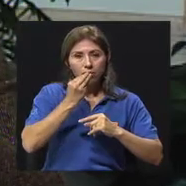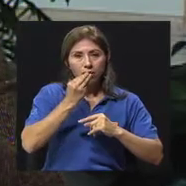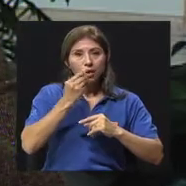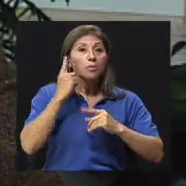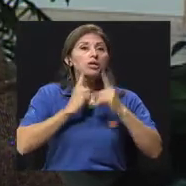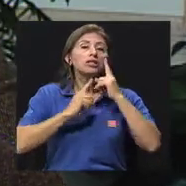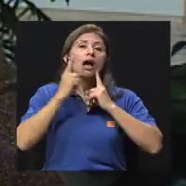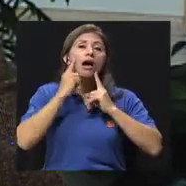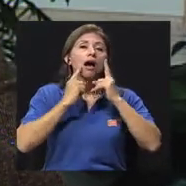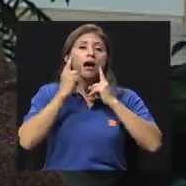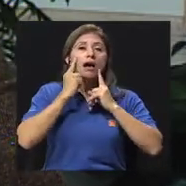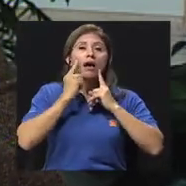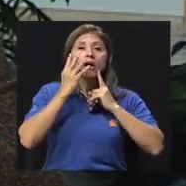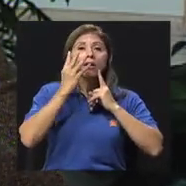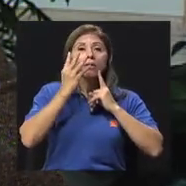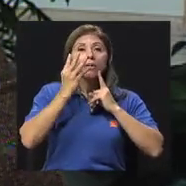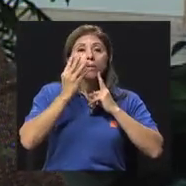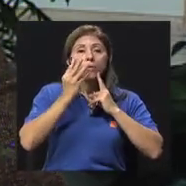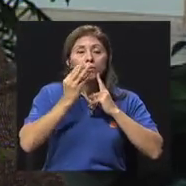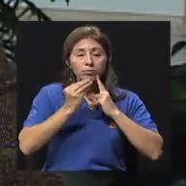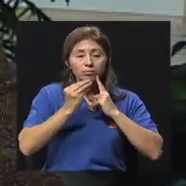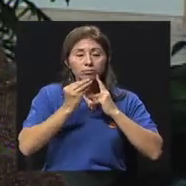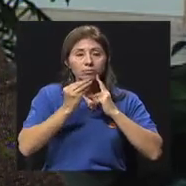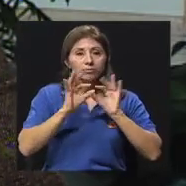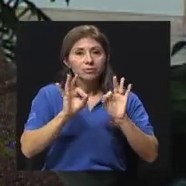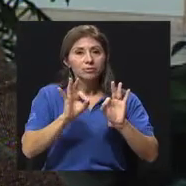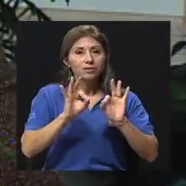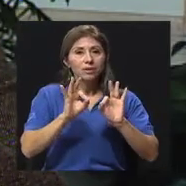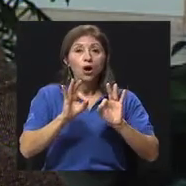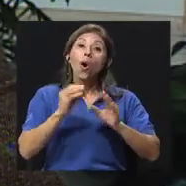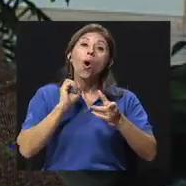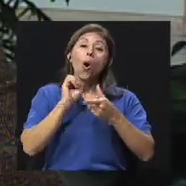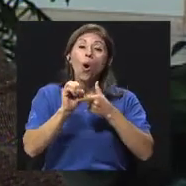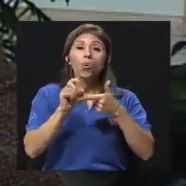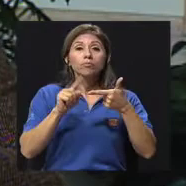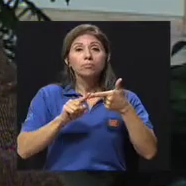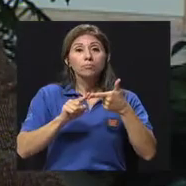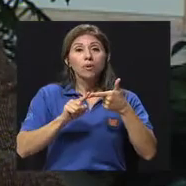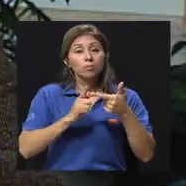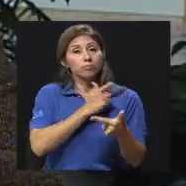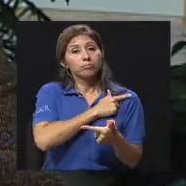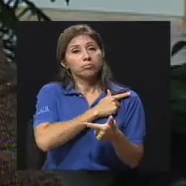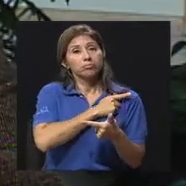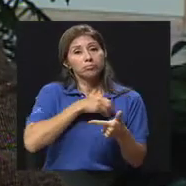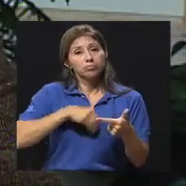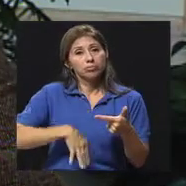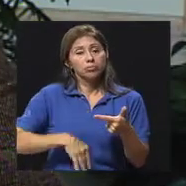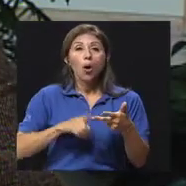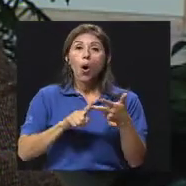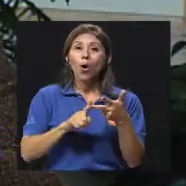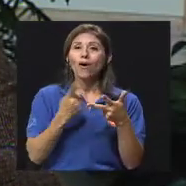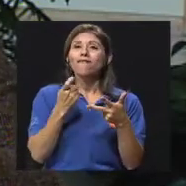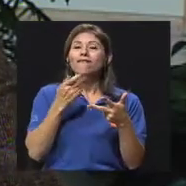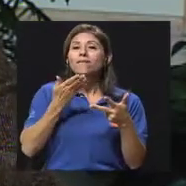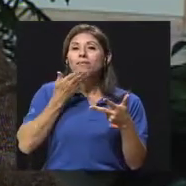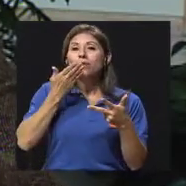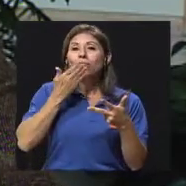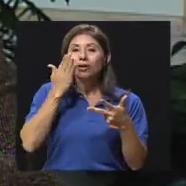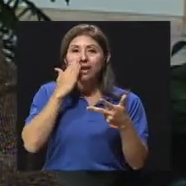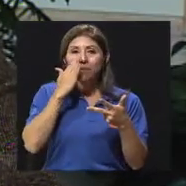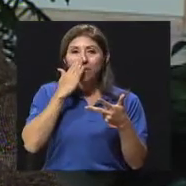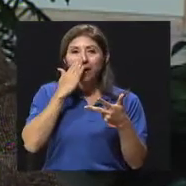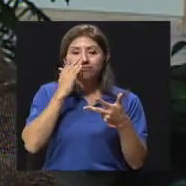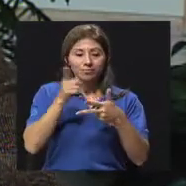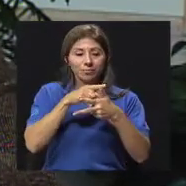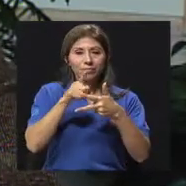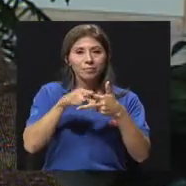por el llorado. Va a llorar porque está mojado o porque extraña el olor de la mamá. Es el único